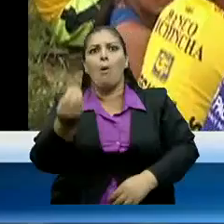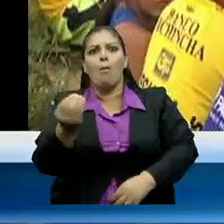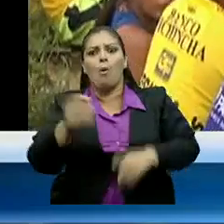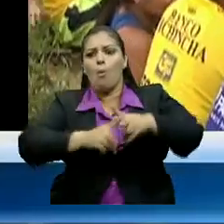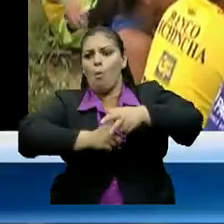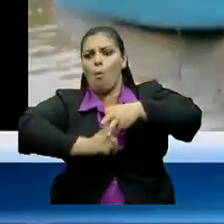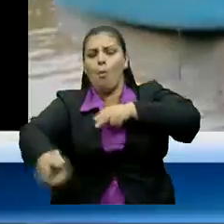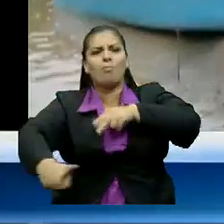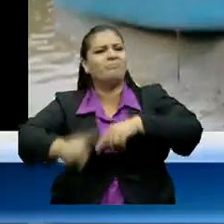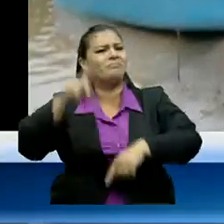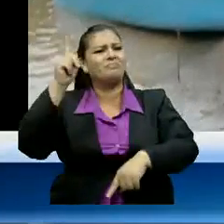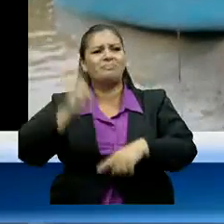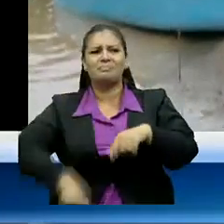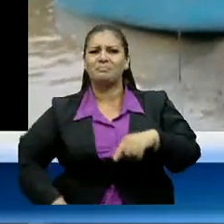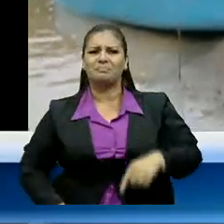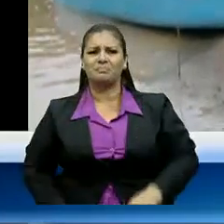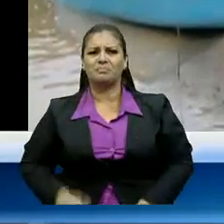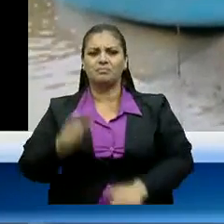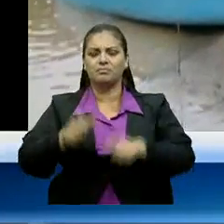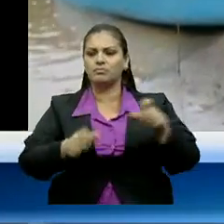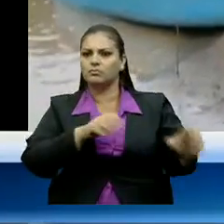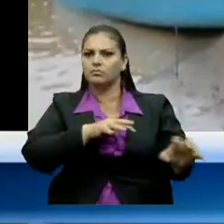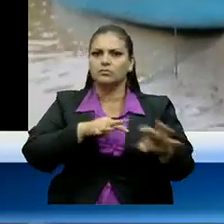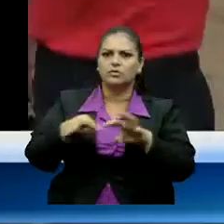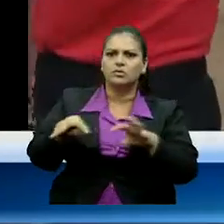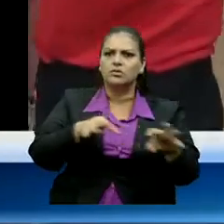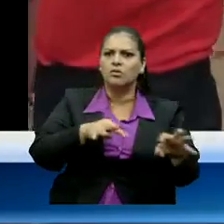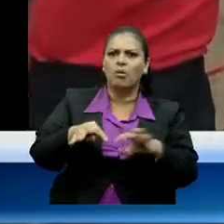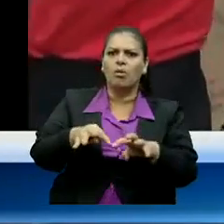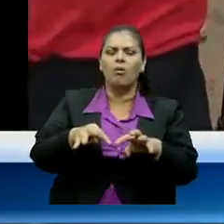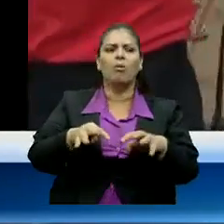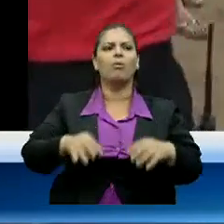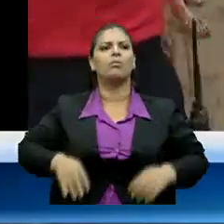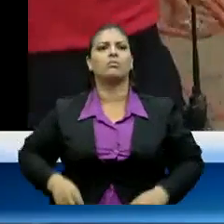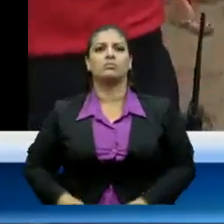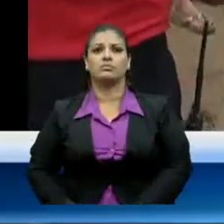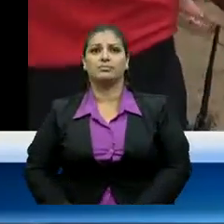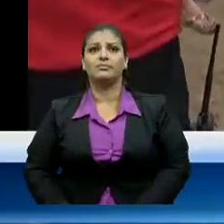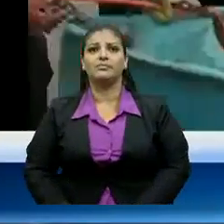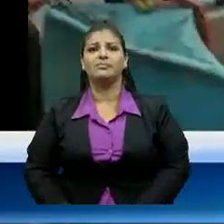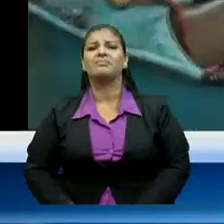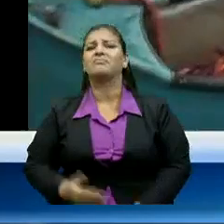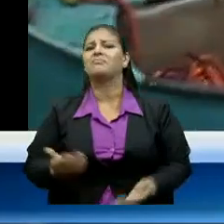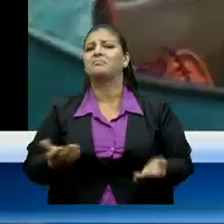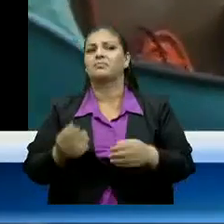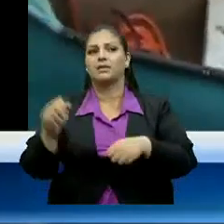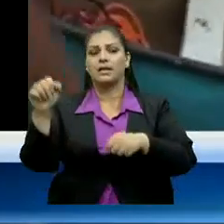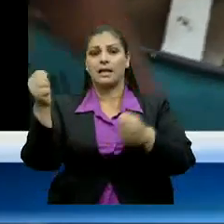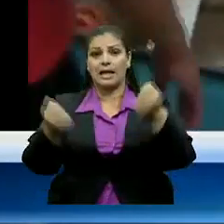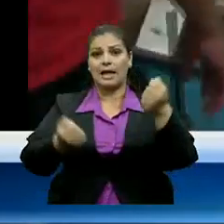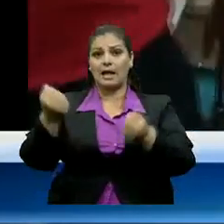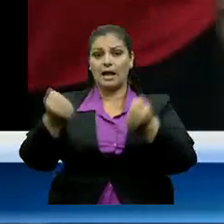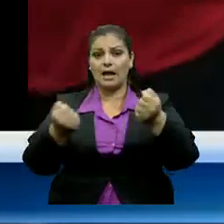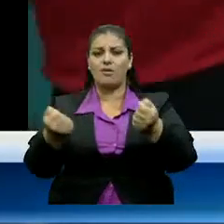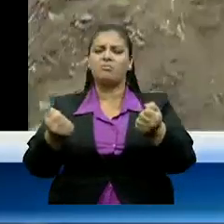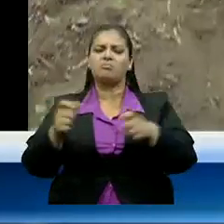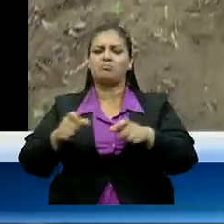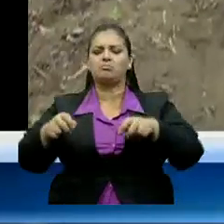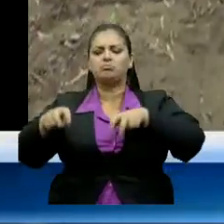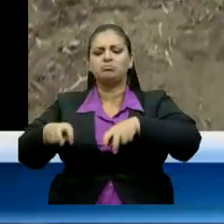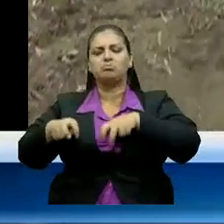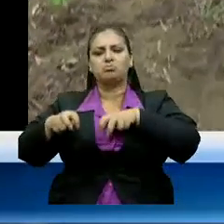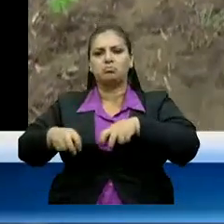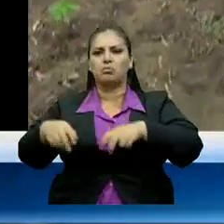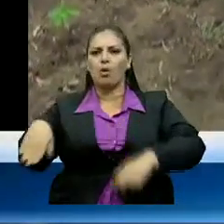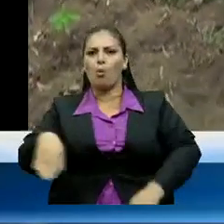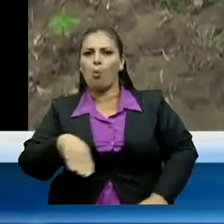creciente se lanzaron a las orillas de la vía. Sin embargo, el infortunado, que no sabía nadar, no corrió con la misma suerte y fue empujado por